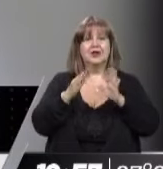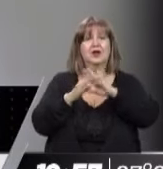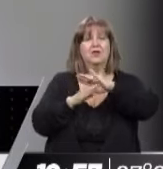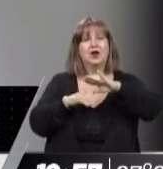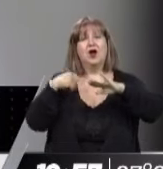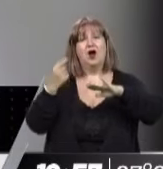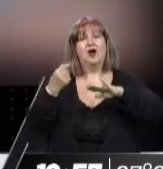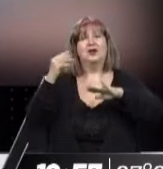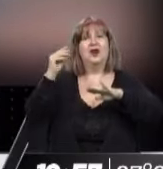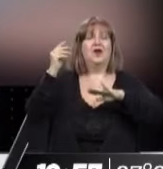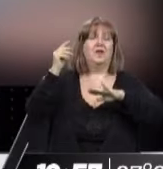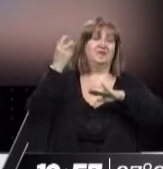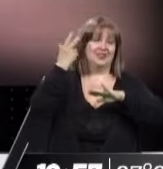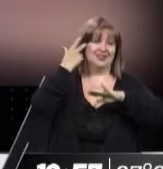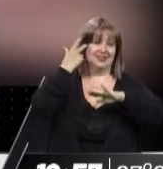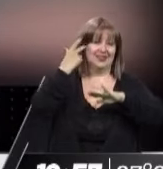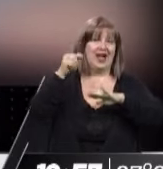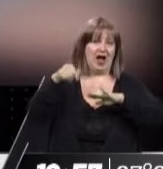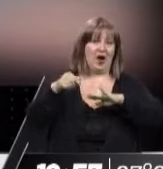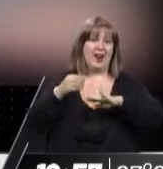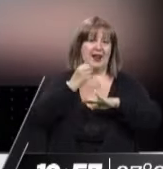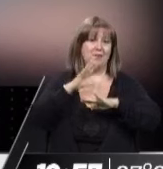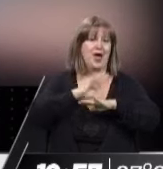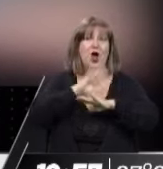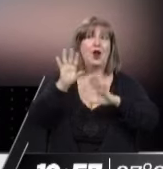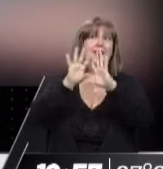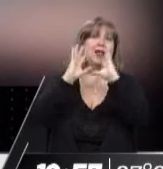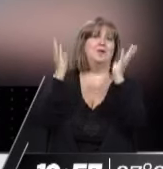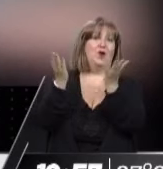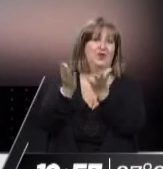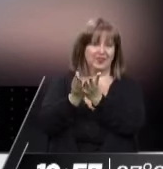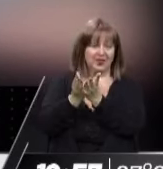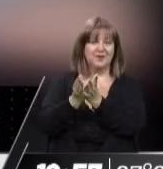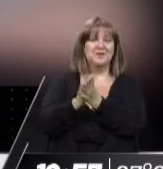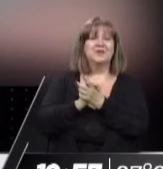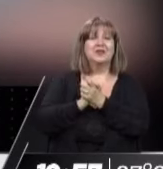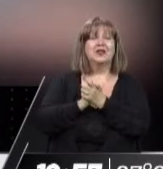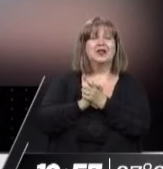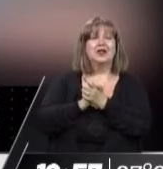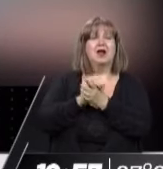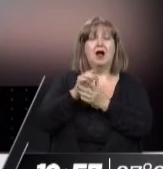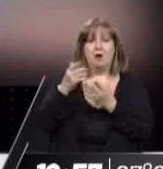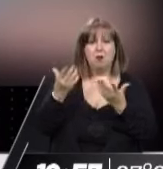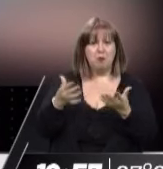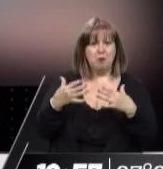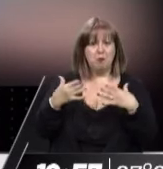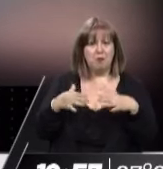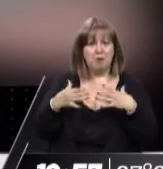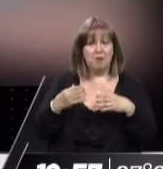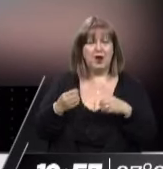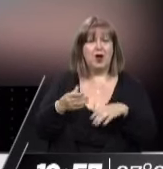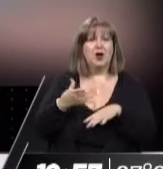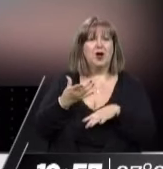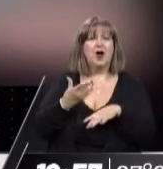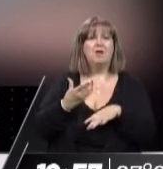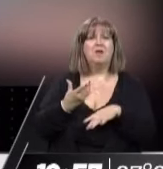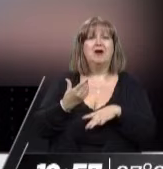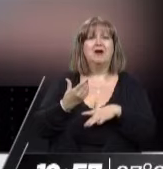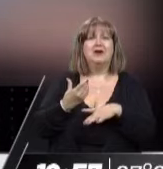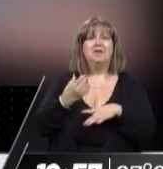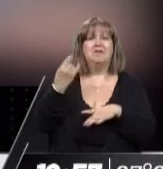brasileño, Gisela. No, bueno. Bueno, obviamente, en las redes sociales lo tildaron así de mufa, porque, bueno, se ve a Messi allí con